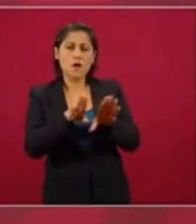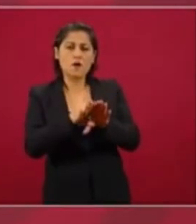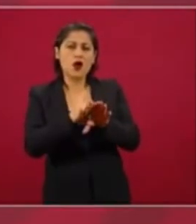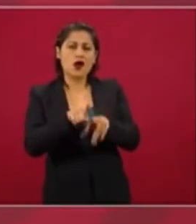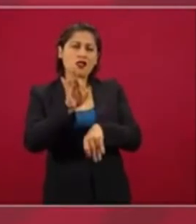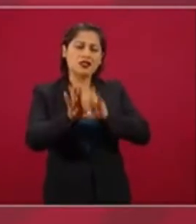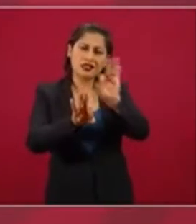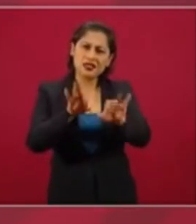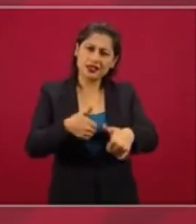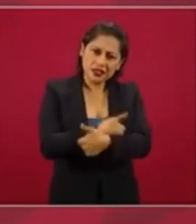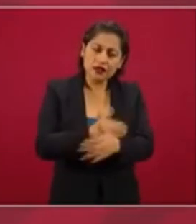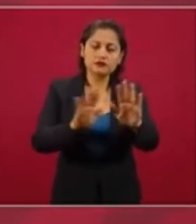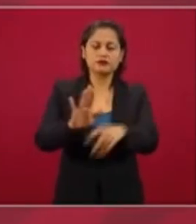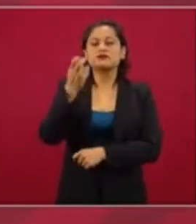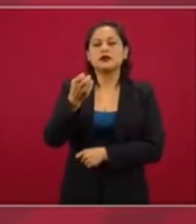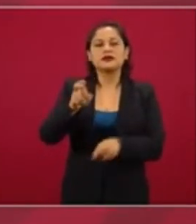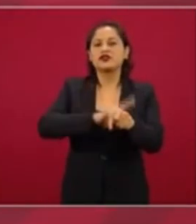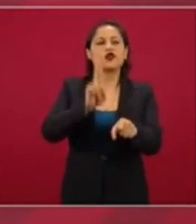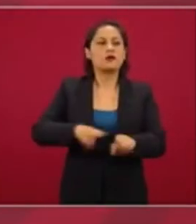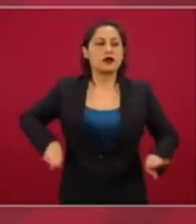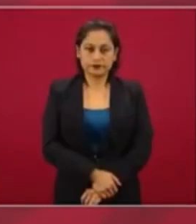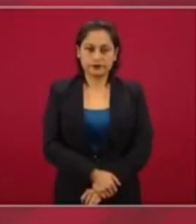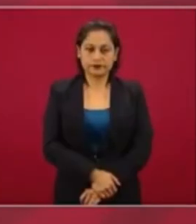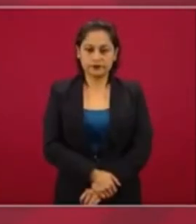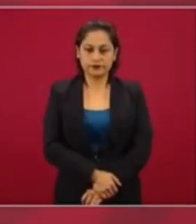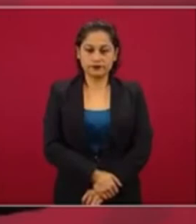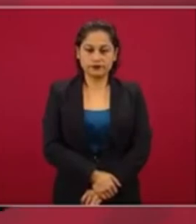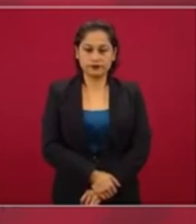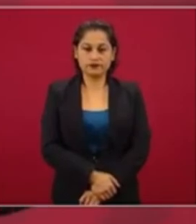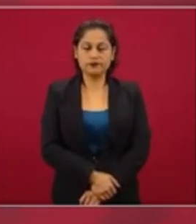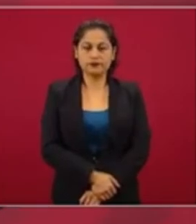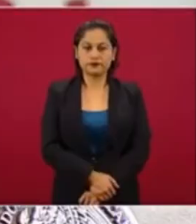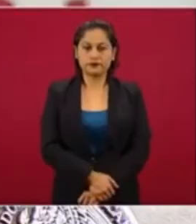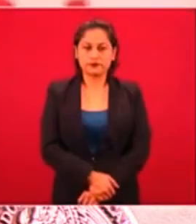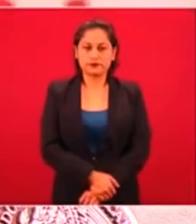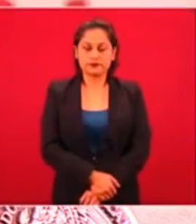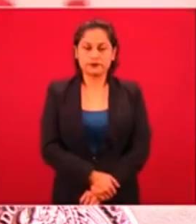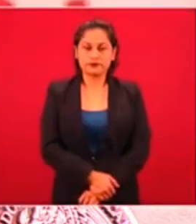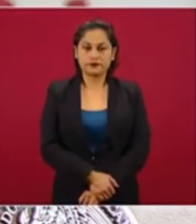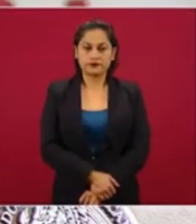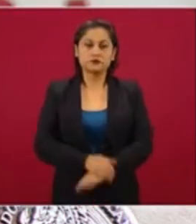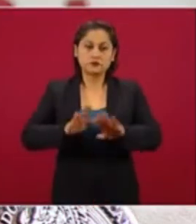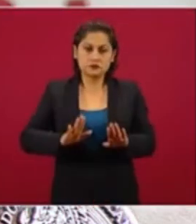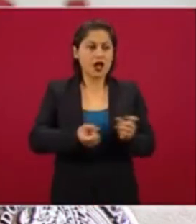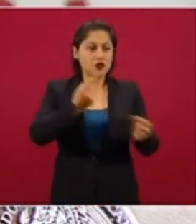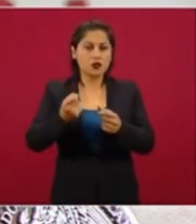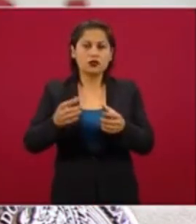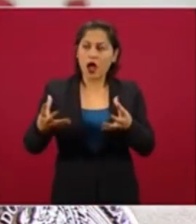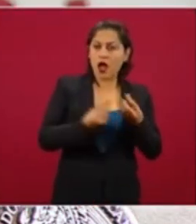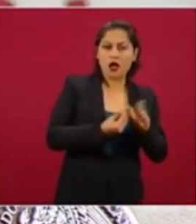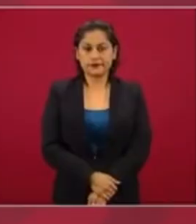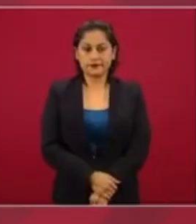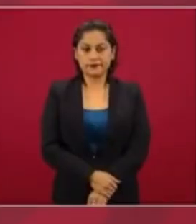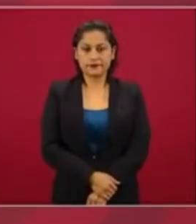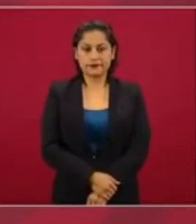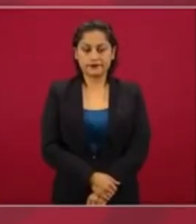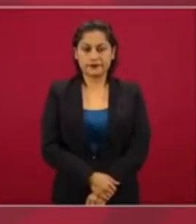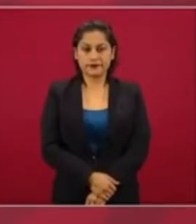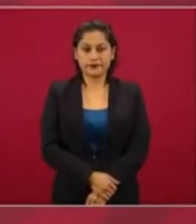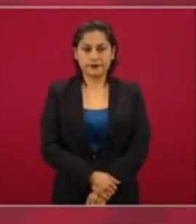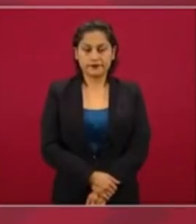una actitud propia de la temporada electoral. Están buscando agruparse en contra de nosotros y